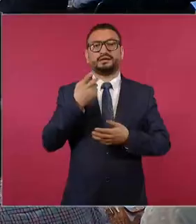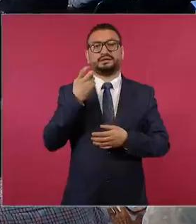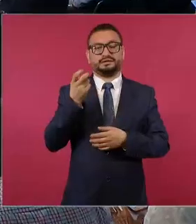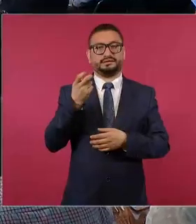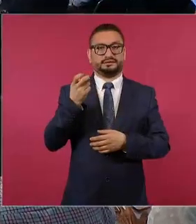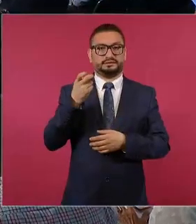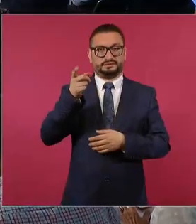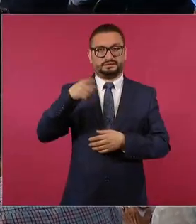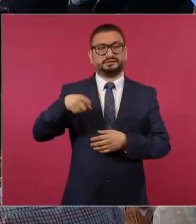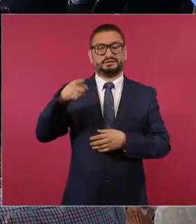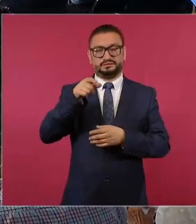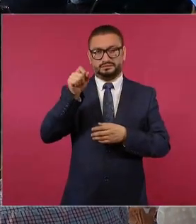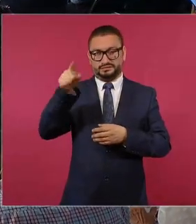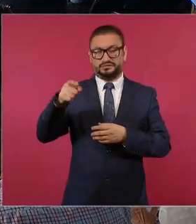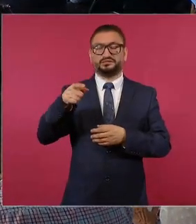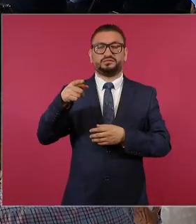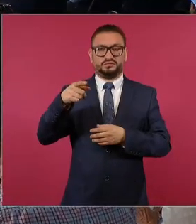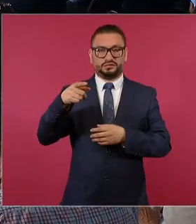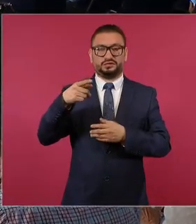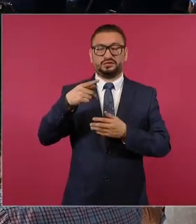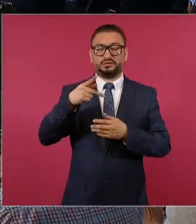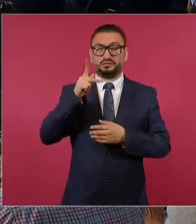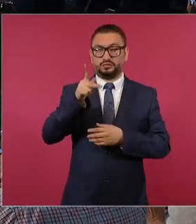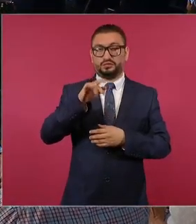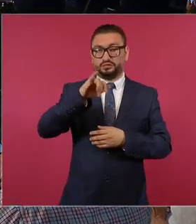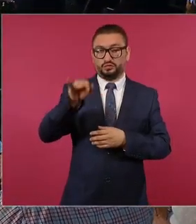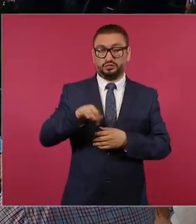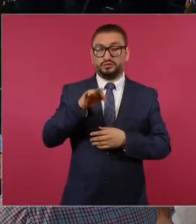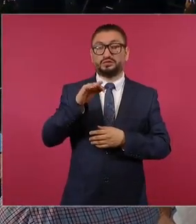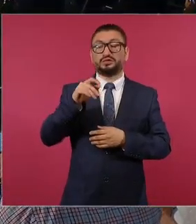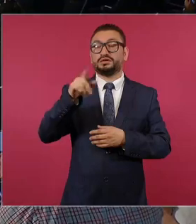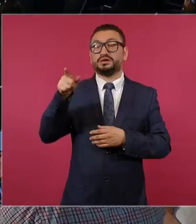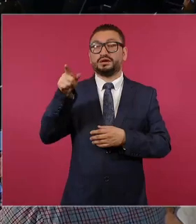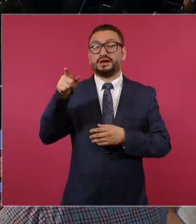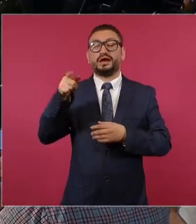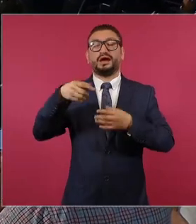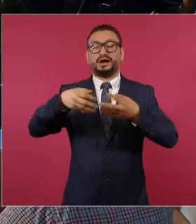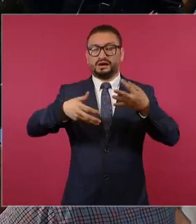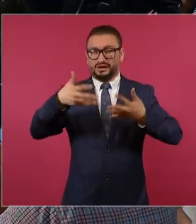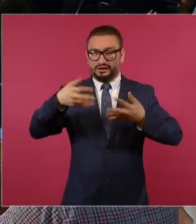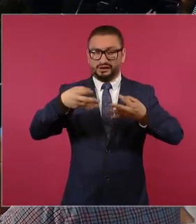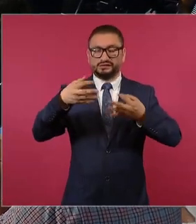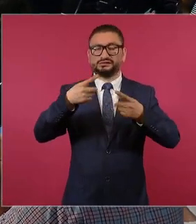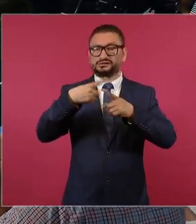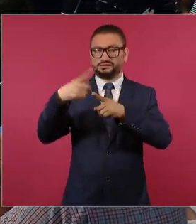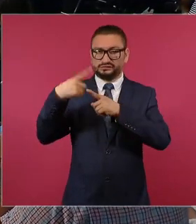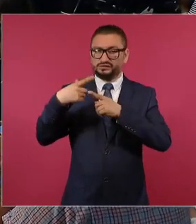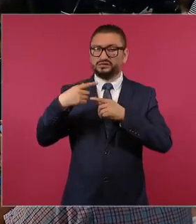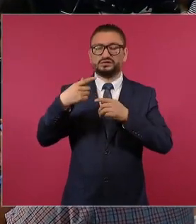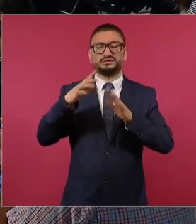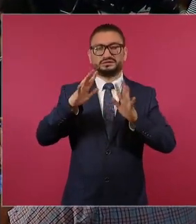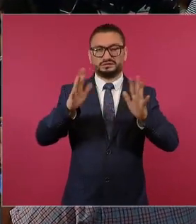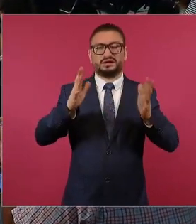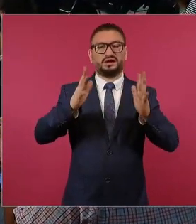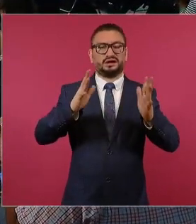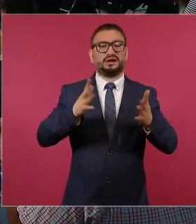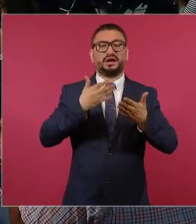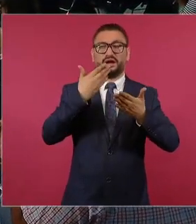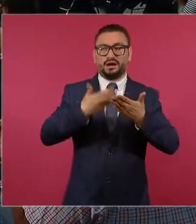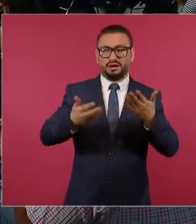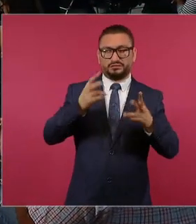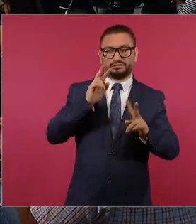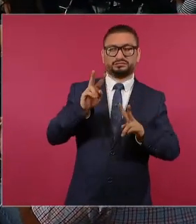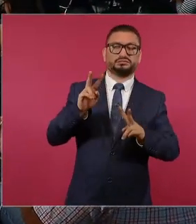en el Poder Judicial a todo lo que daba. Y sí, pero ya ahora estoy viendo,